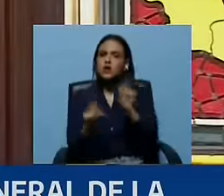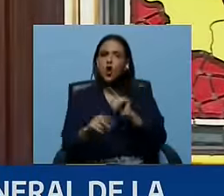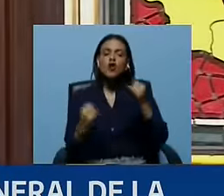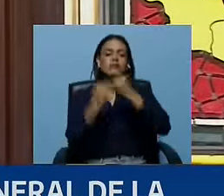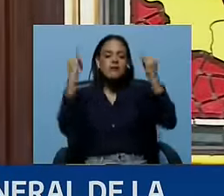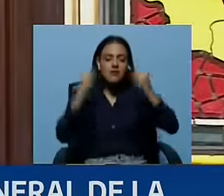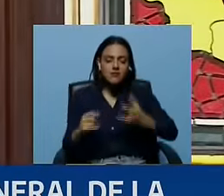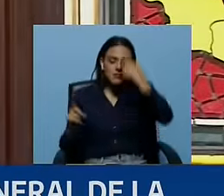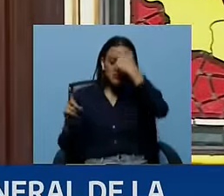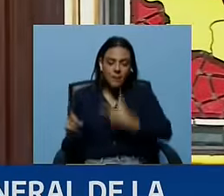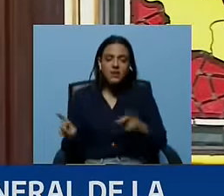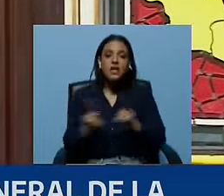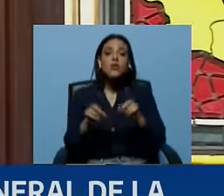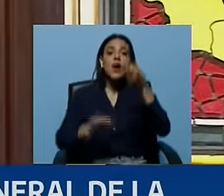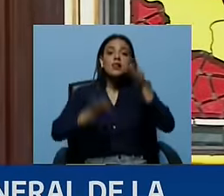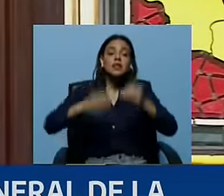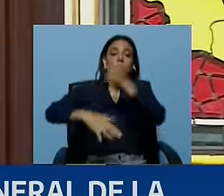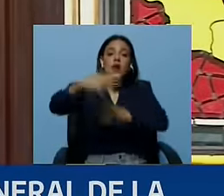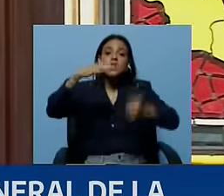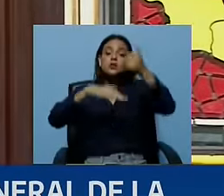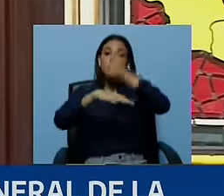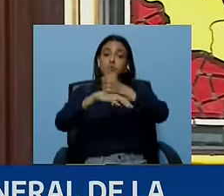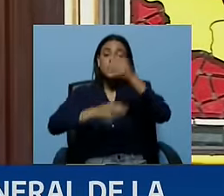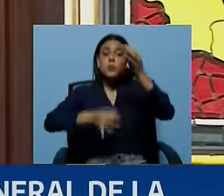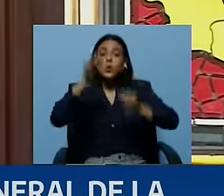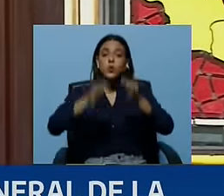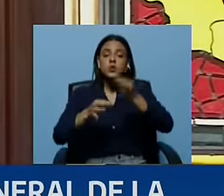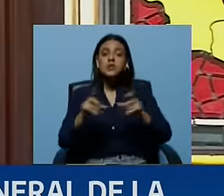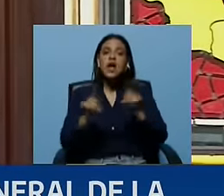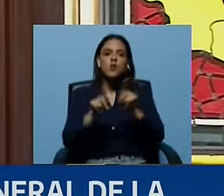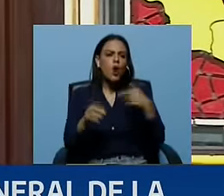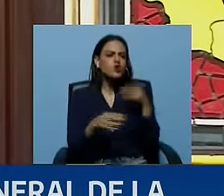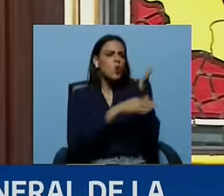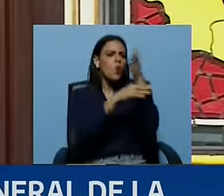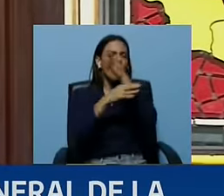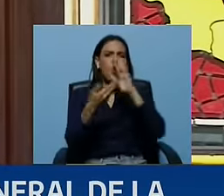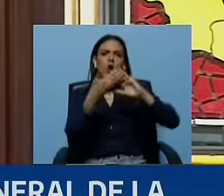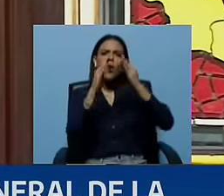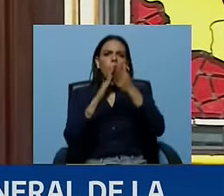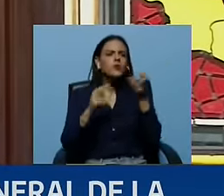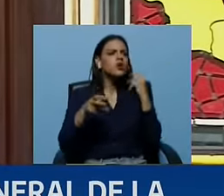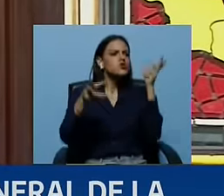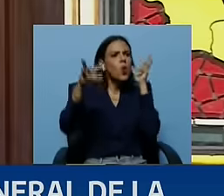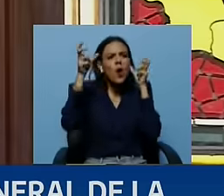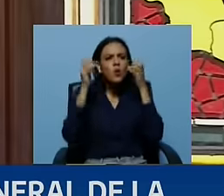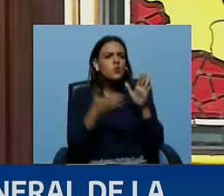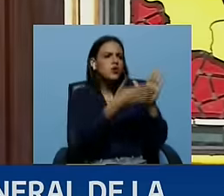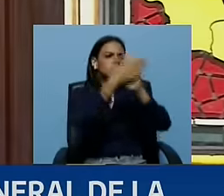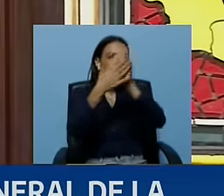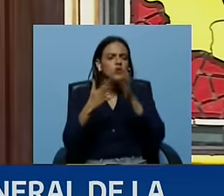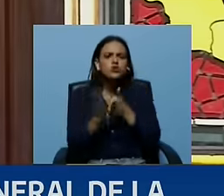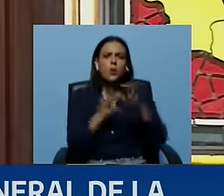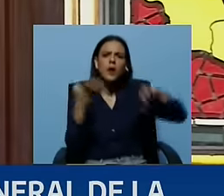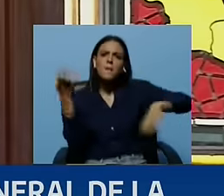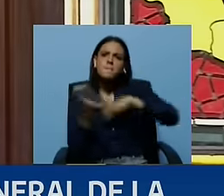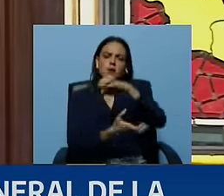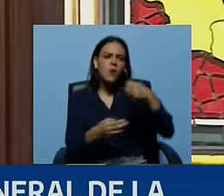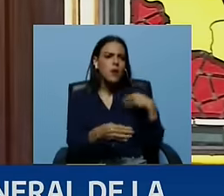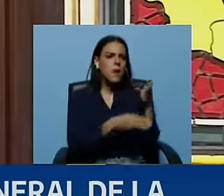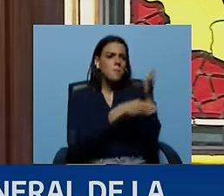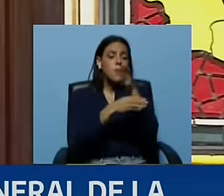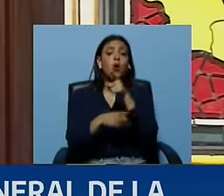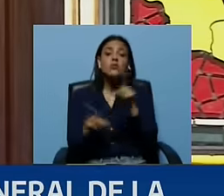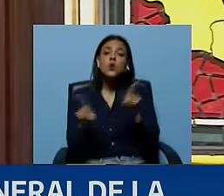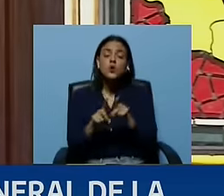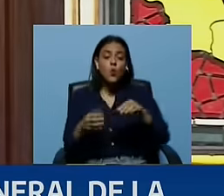el Tribunal Supremo de Justicia, de la justicia móvil, de ir a las comunidades a escuchar a la gente, a resolver problemas. Ese es el camino